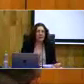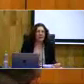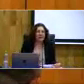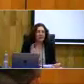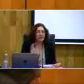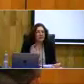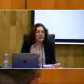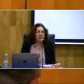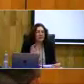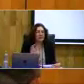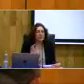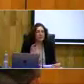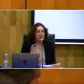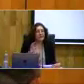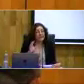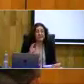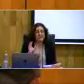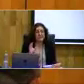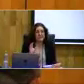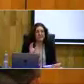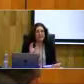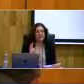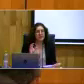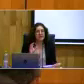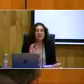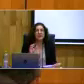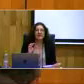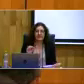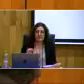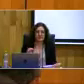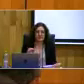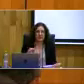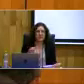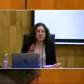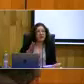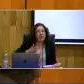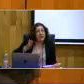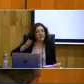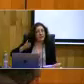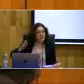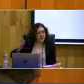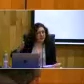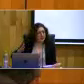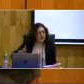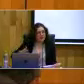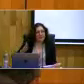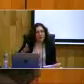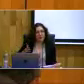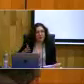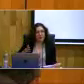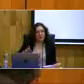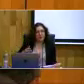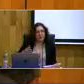Para poner en contexto que esas tres violaciones son las únicas que se acreditaron, pero que venían